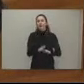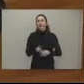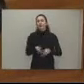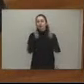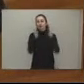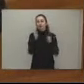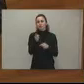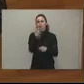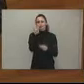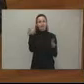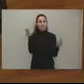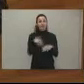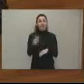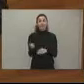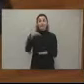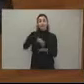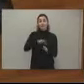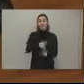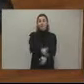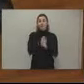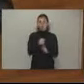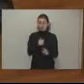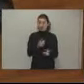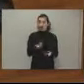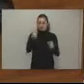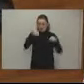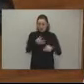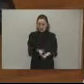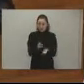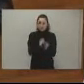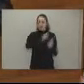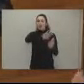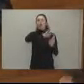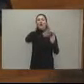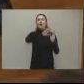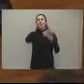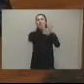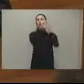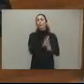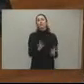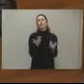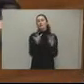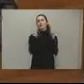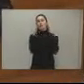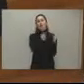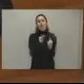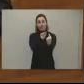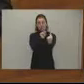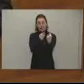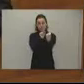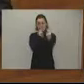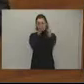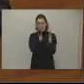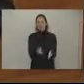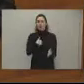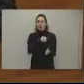porque usted ha venido aquí a descalificar. Pero mire, hoy también es el último debate que tengo con usted. Yo, en fin, quería